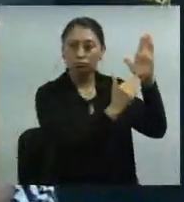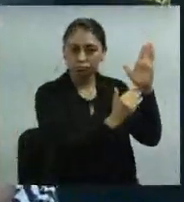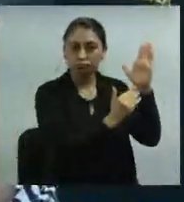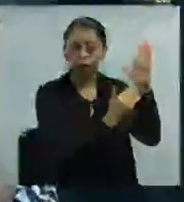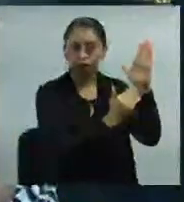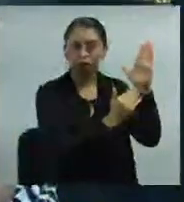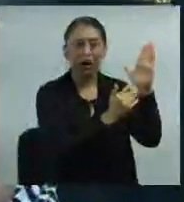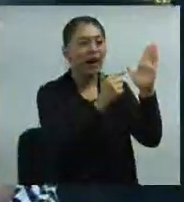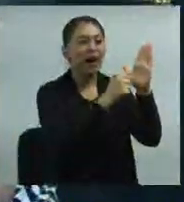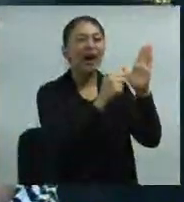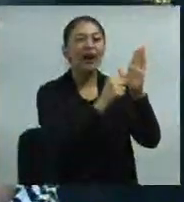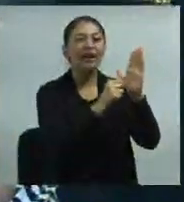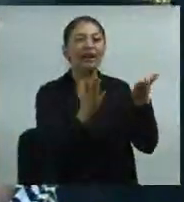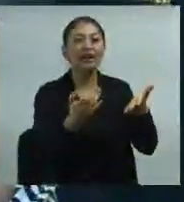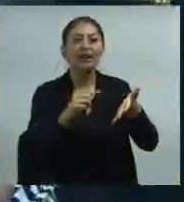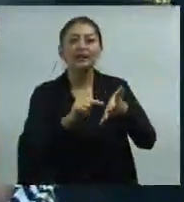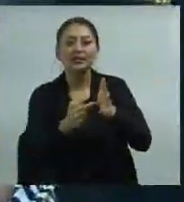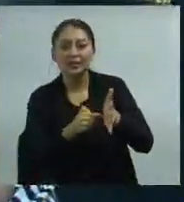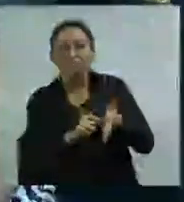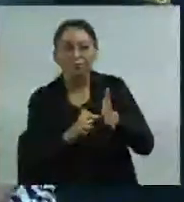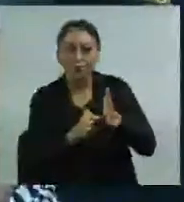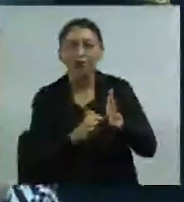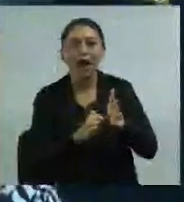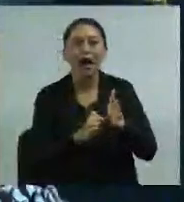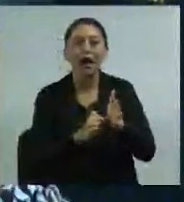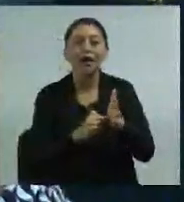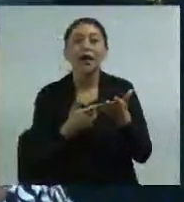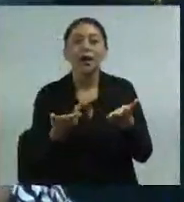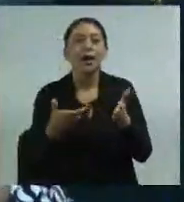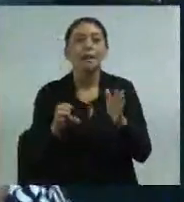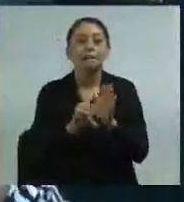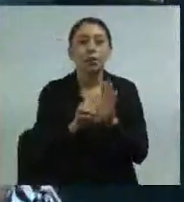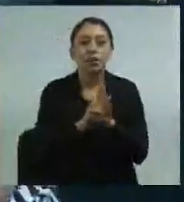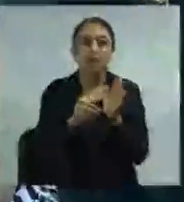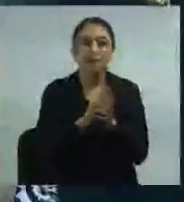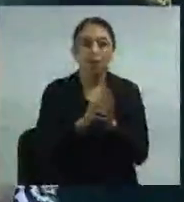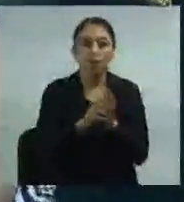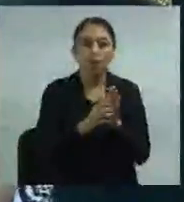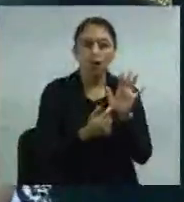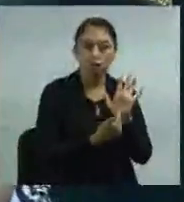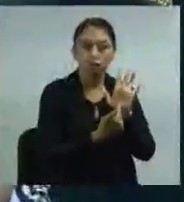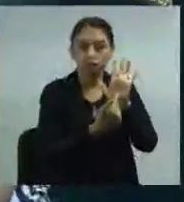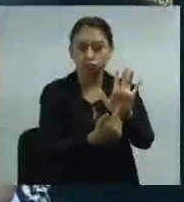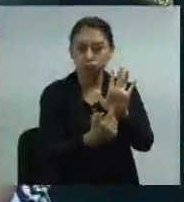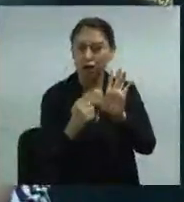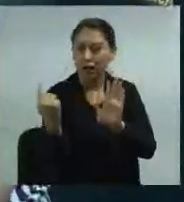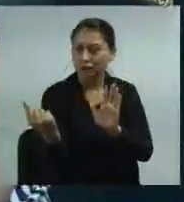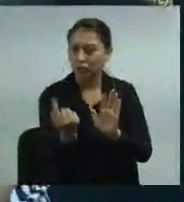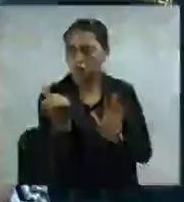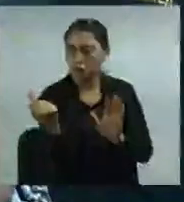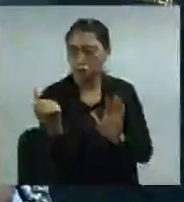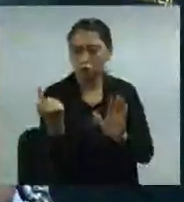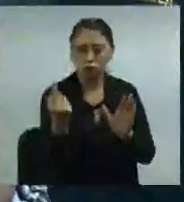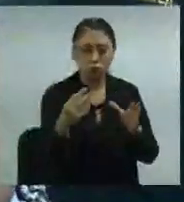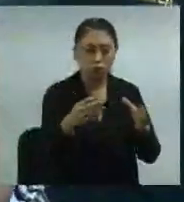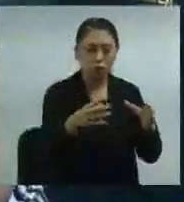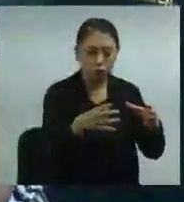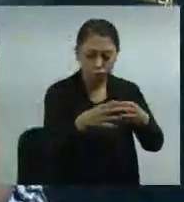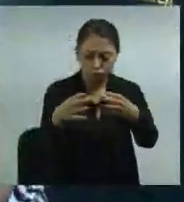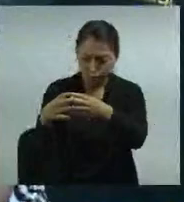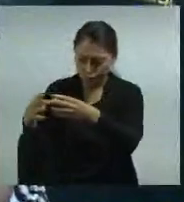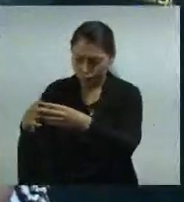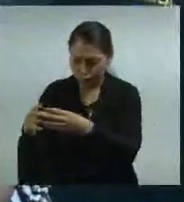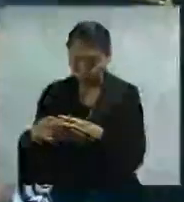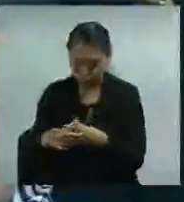gradación fue abierta a todos los sectores, se hizo una invitación a todos los sectores que intervienen en